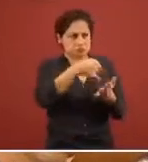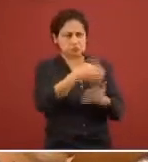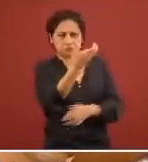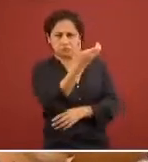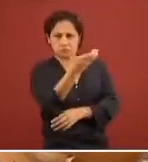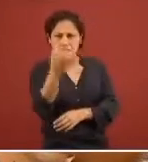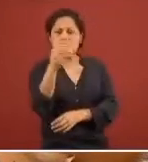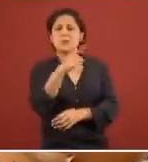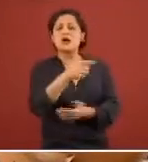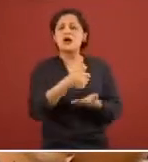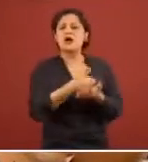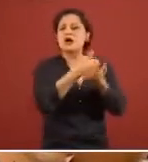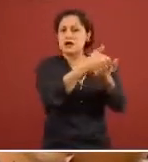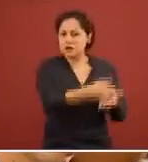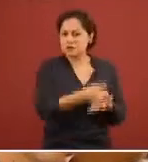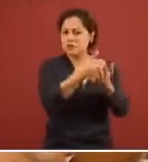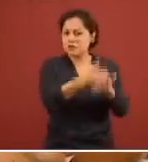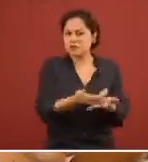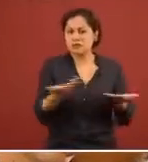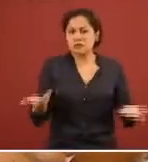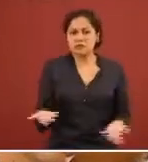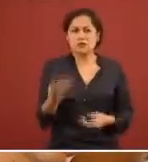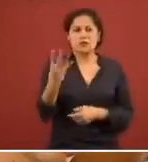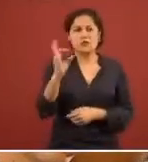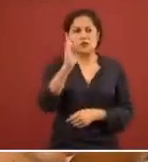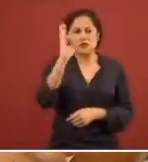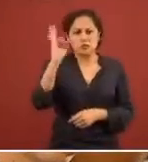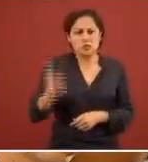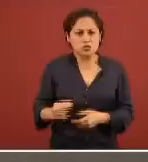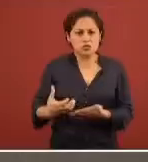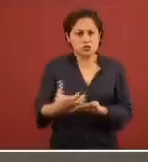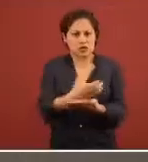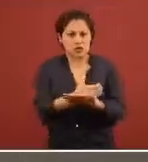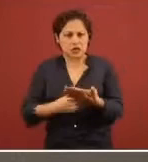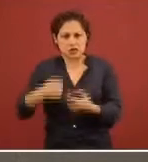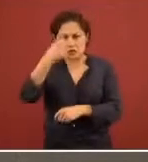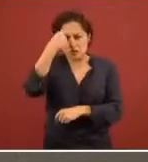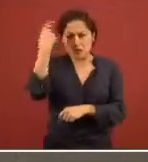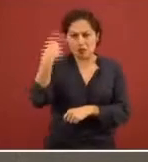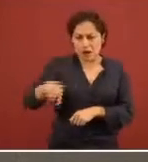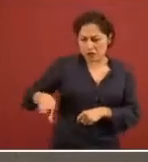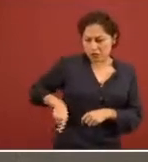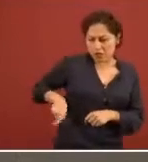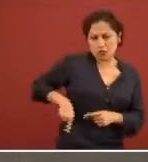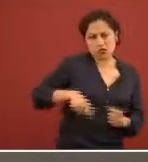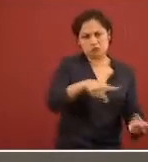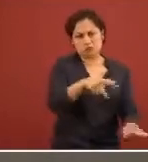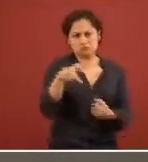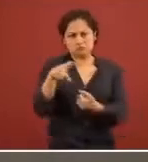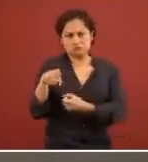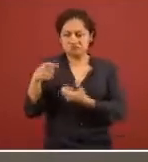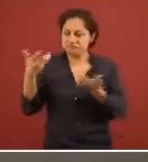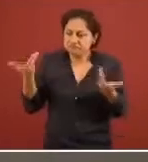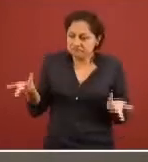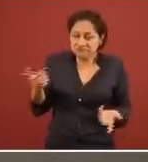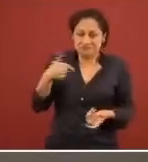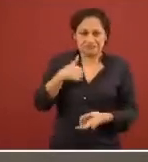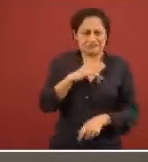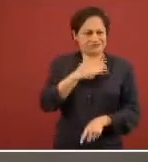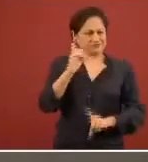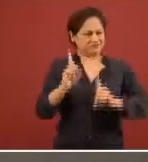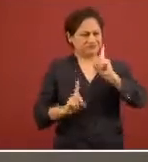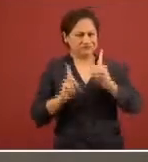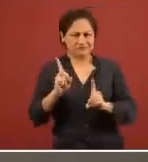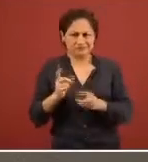del país, y los impuestos que genera representan el 4% de los ingresos presupuestarios del gobierno. Por ello me surgen estas dudas.